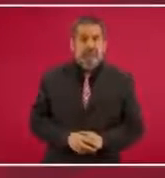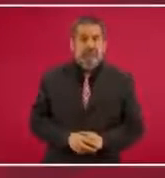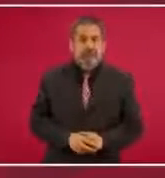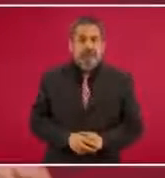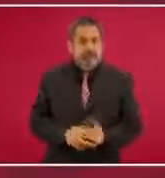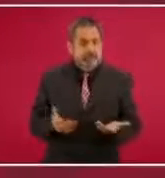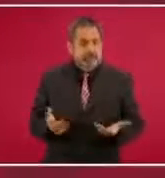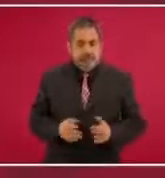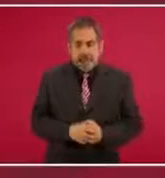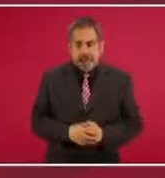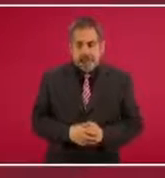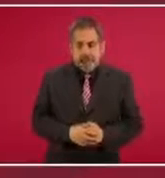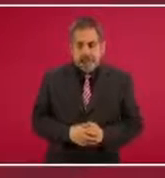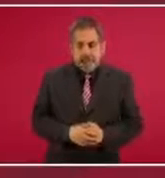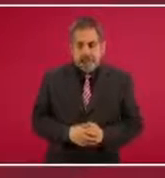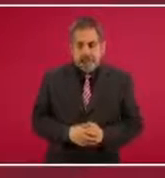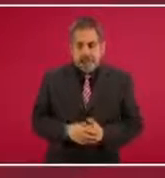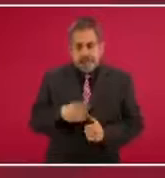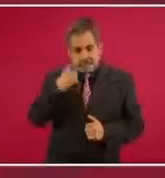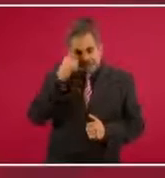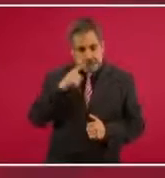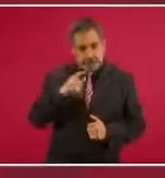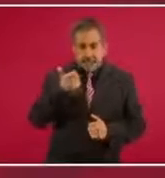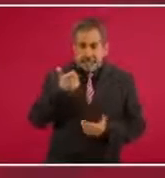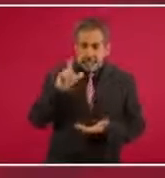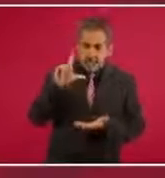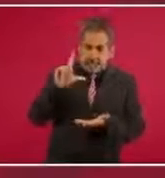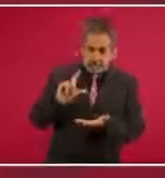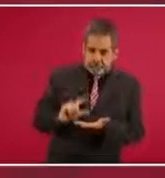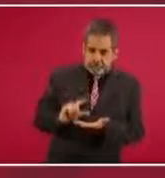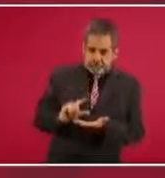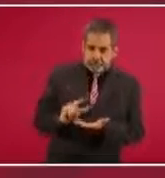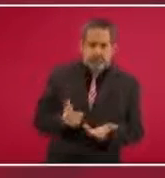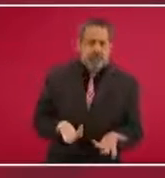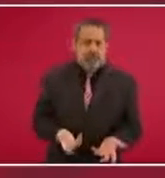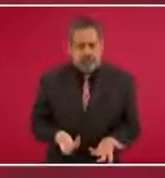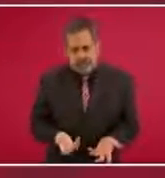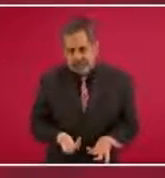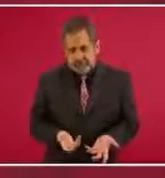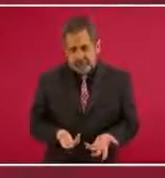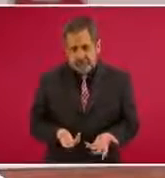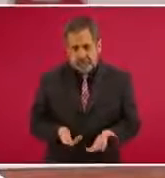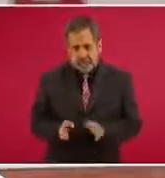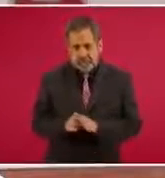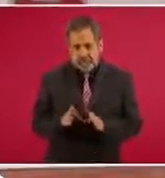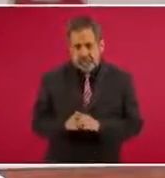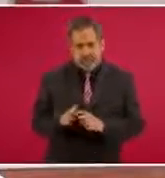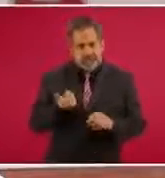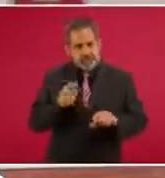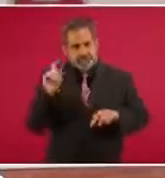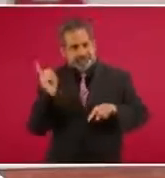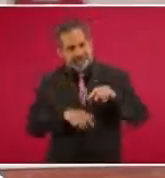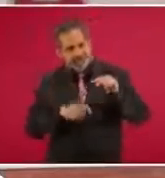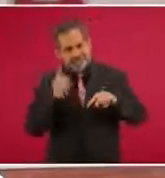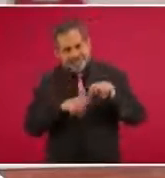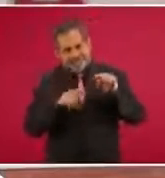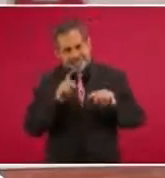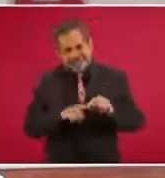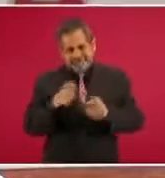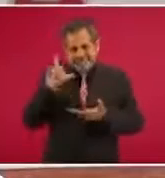solo al bajarle el salario al mínimo les están quitando